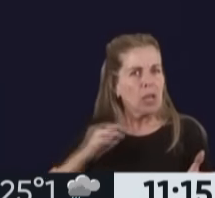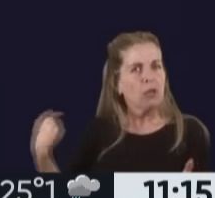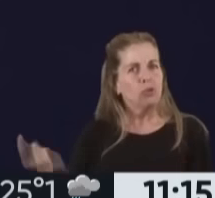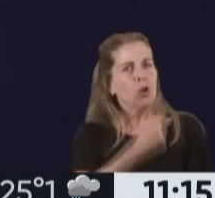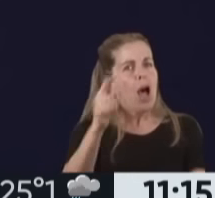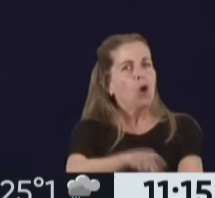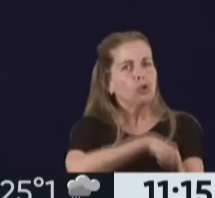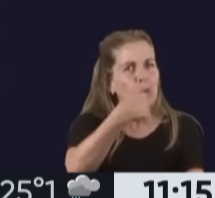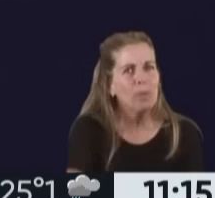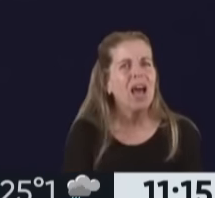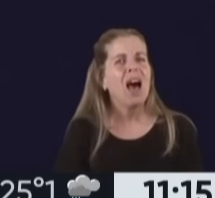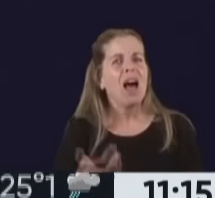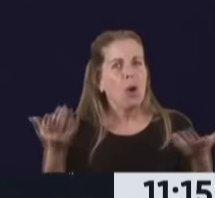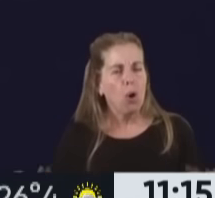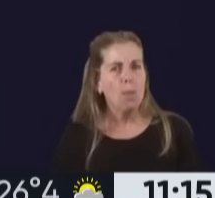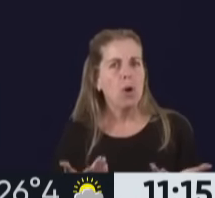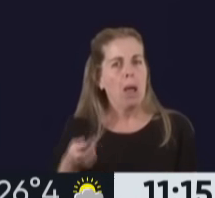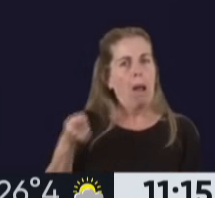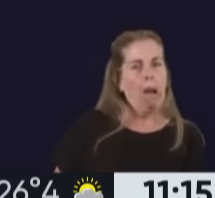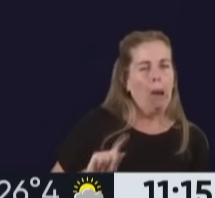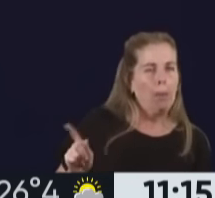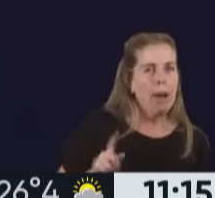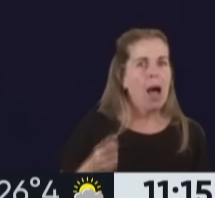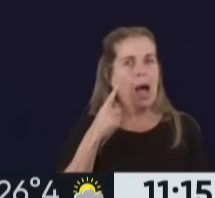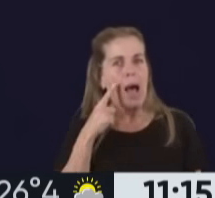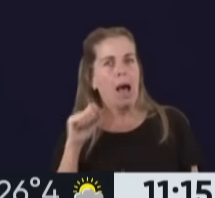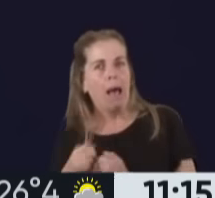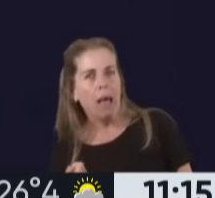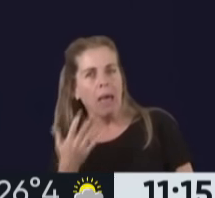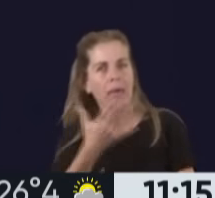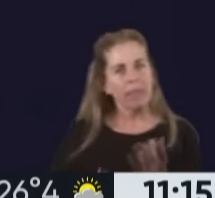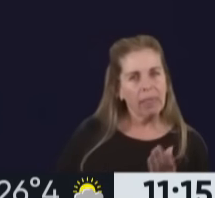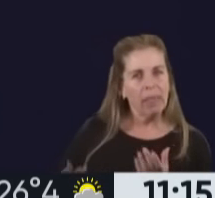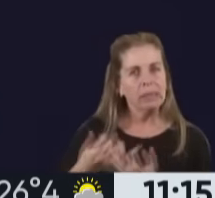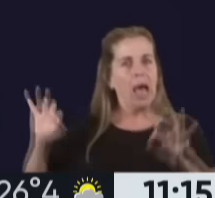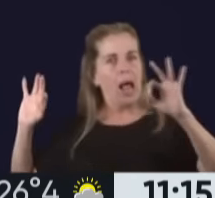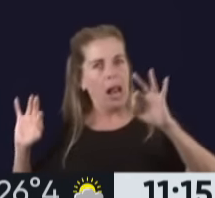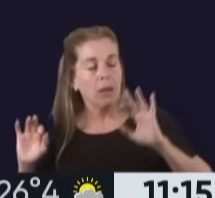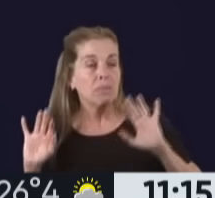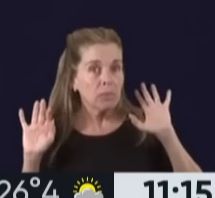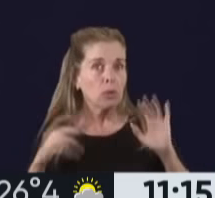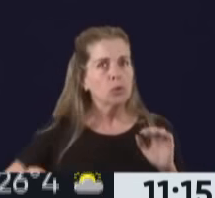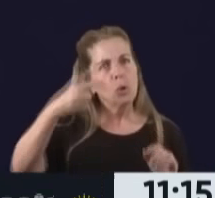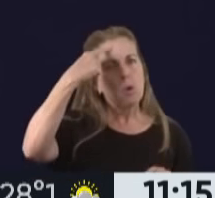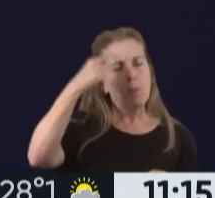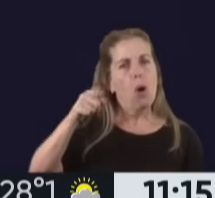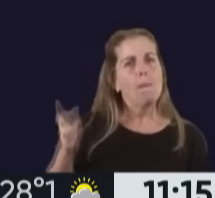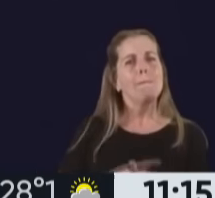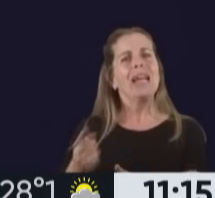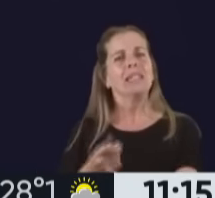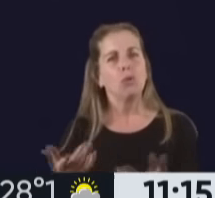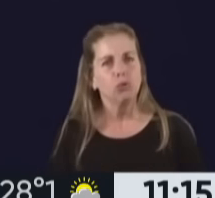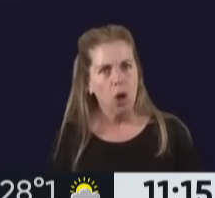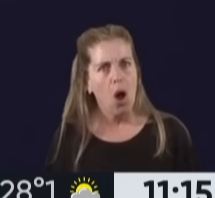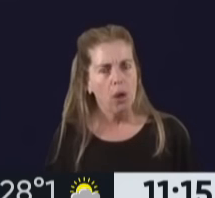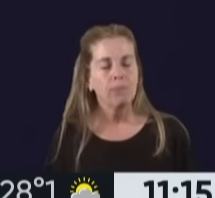económicos, siempre provocado por la mala administración política, era visto como un criminal de guerra. A tal punto